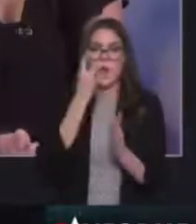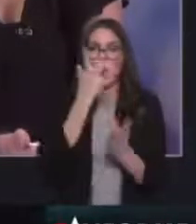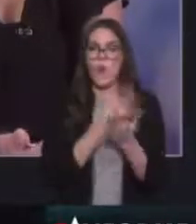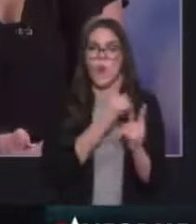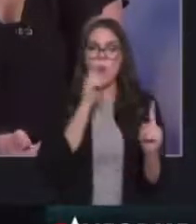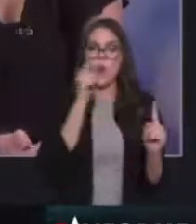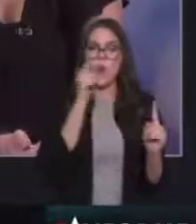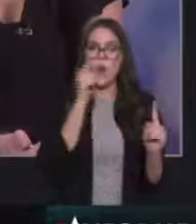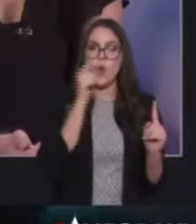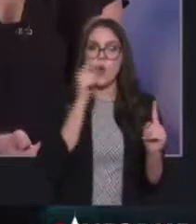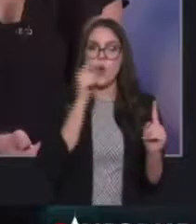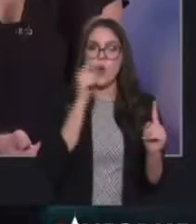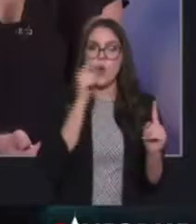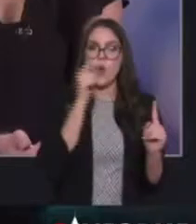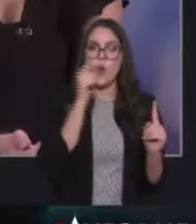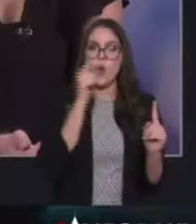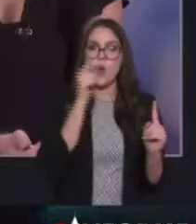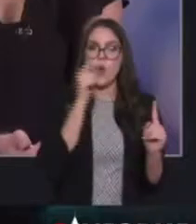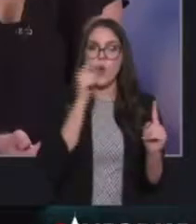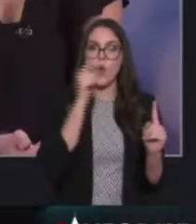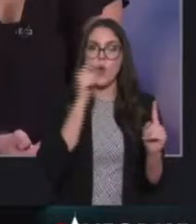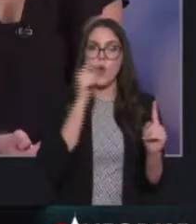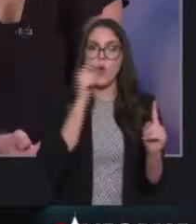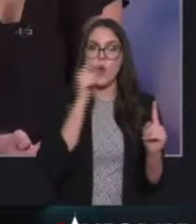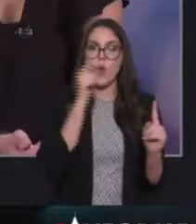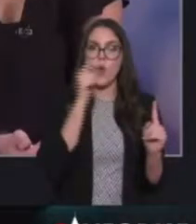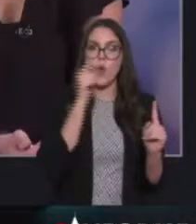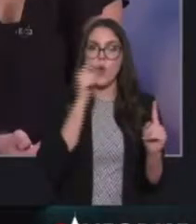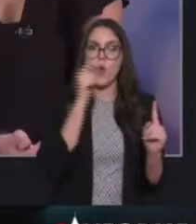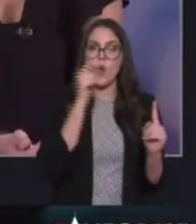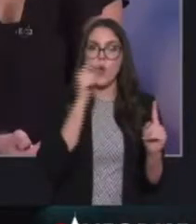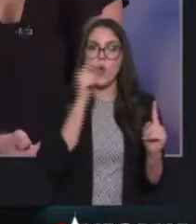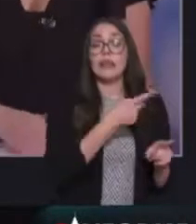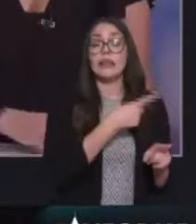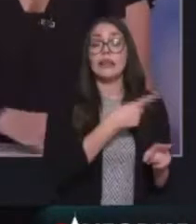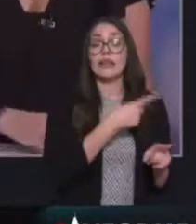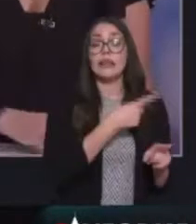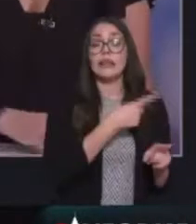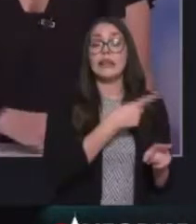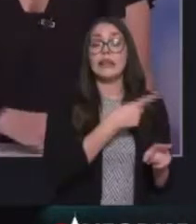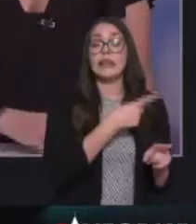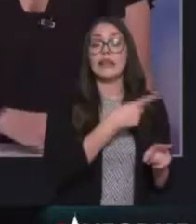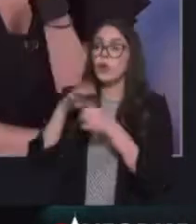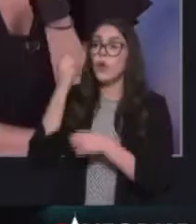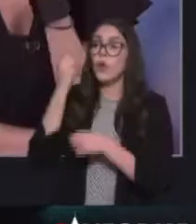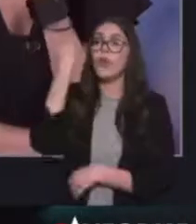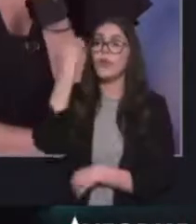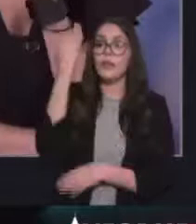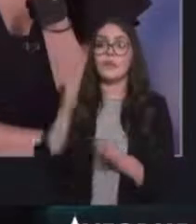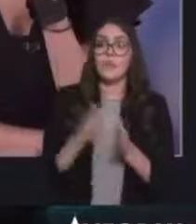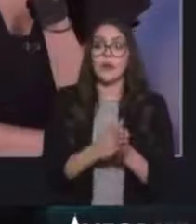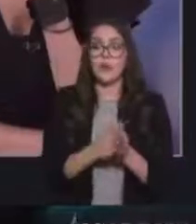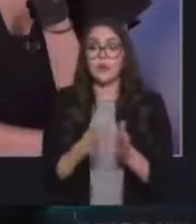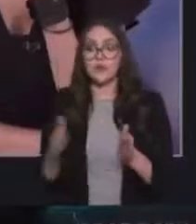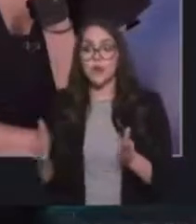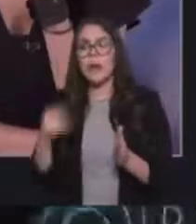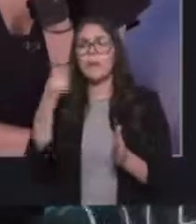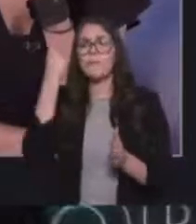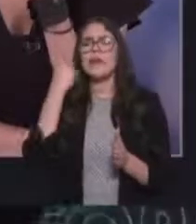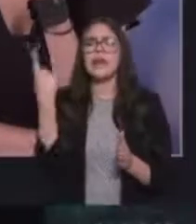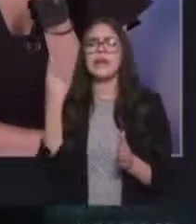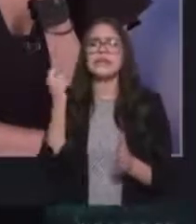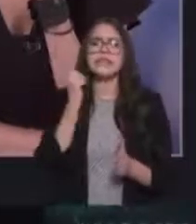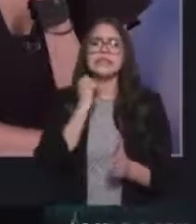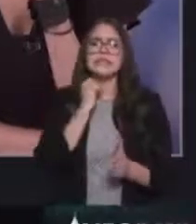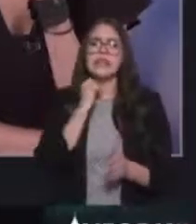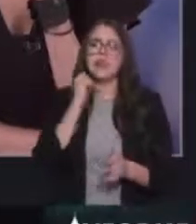comisión permanente. Y en la comisión permanente se tiene que votar un periodo extraordinario para que vayamos todos los senadores a